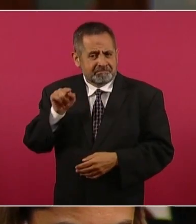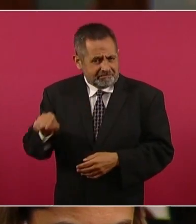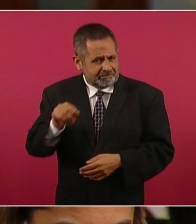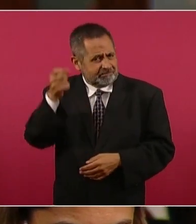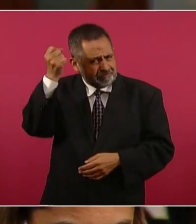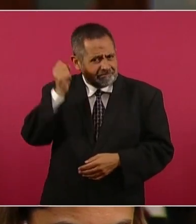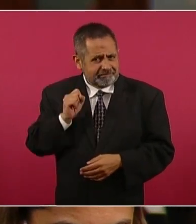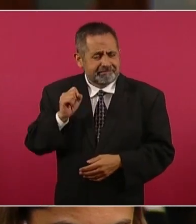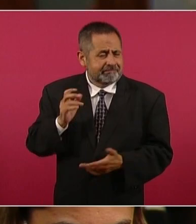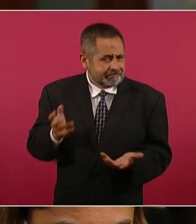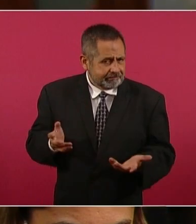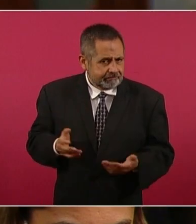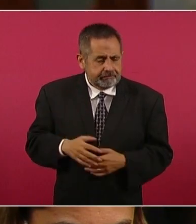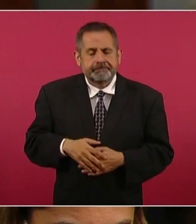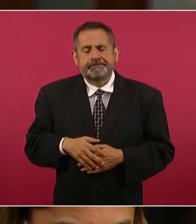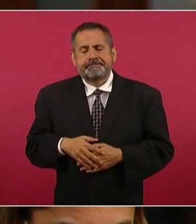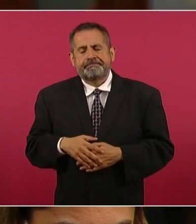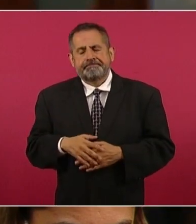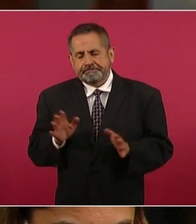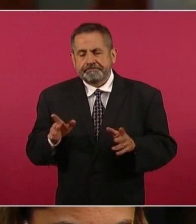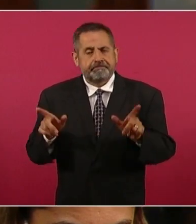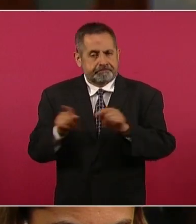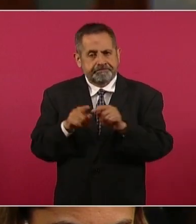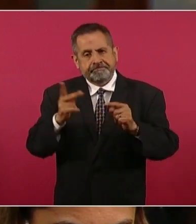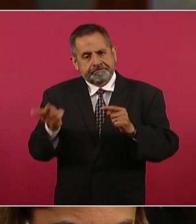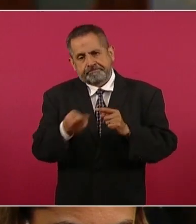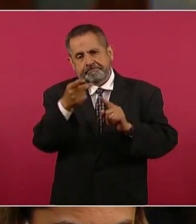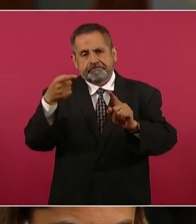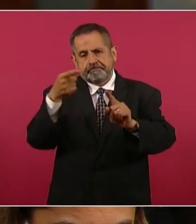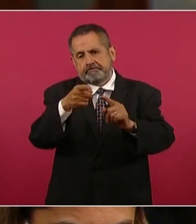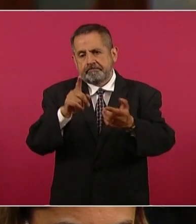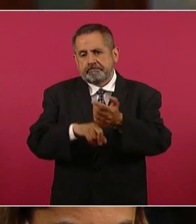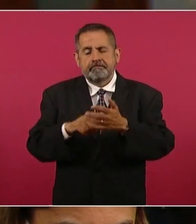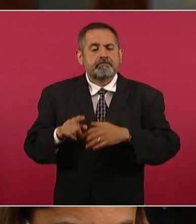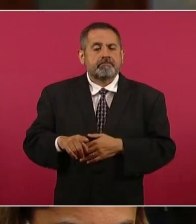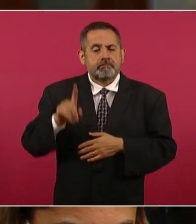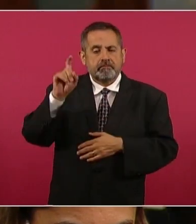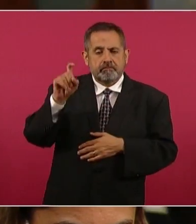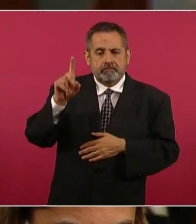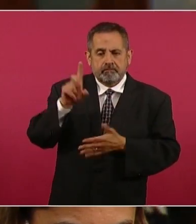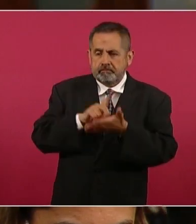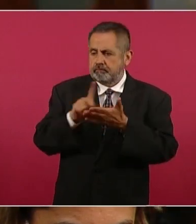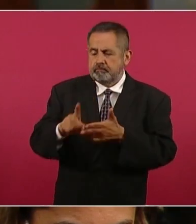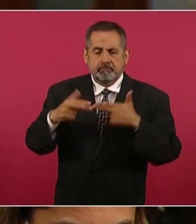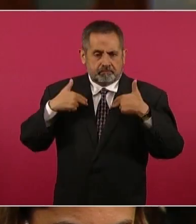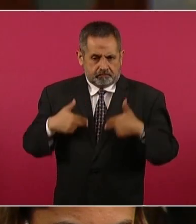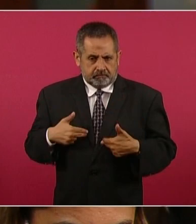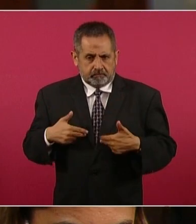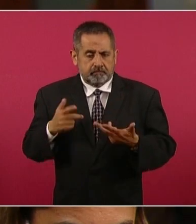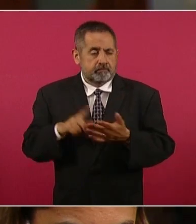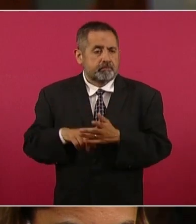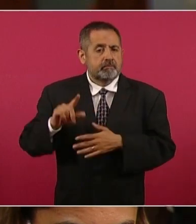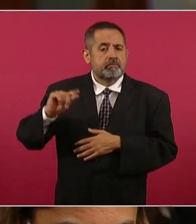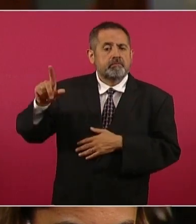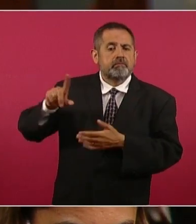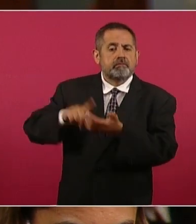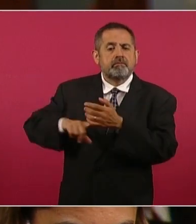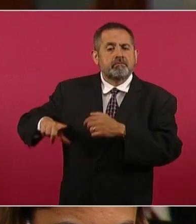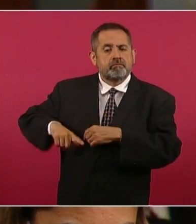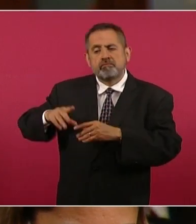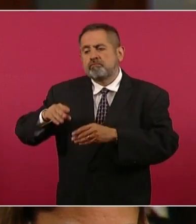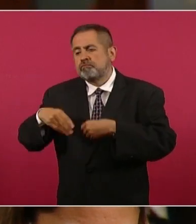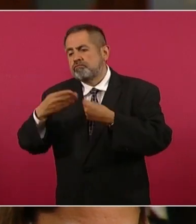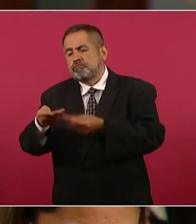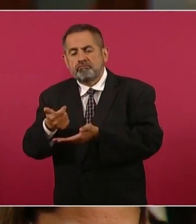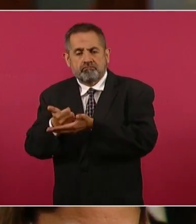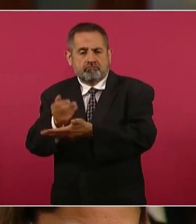la pregunta que quiero plantearle en esta mañana es la siguiente. El agua es un derecho humano y la autoridad o el gobierno tiene la obligación